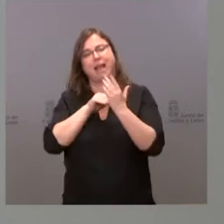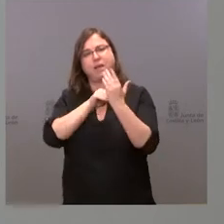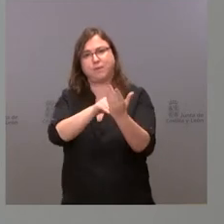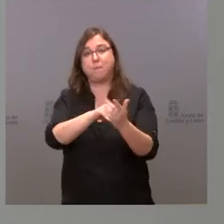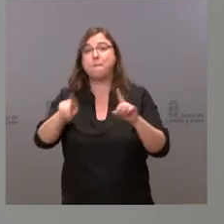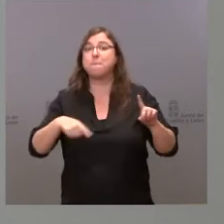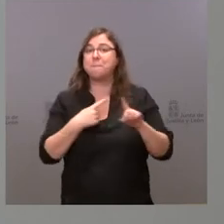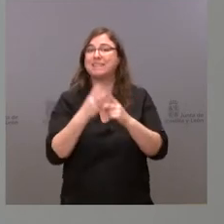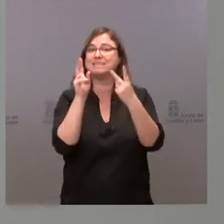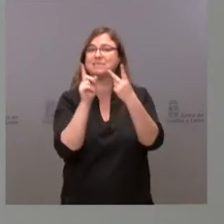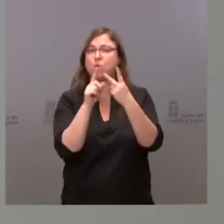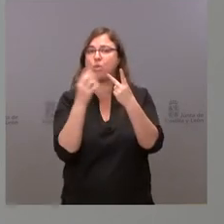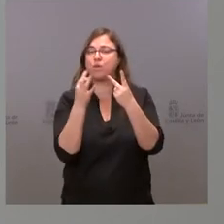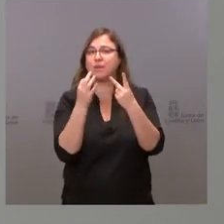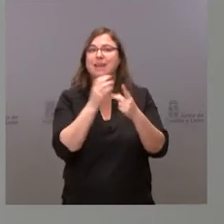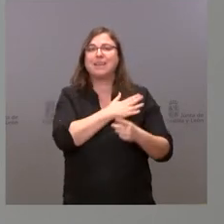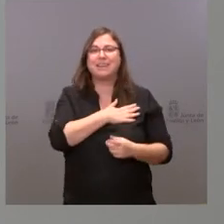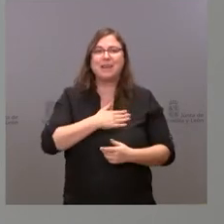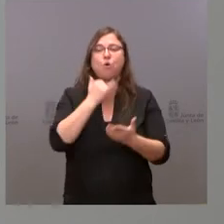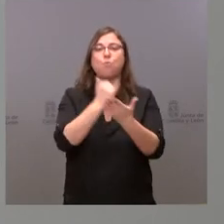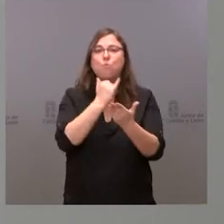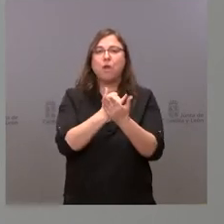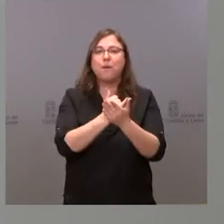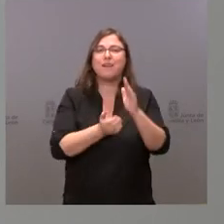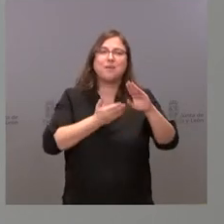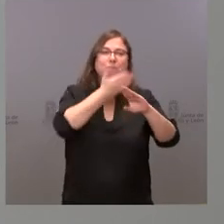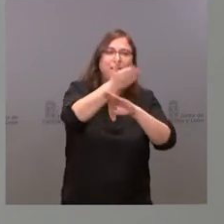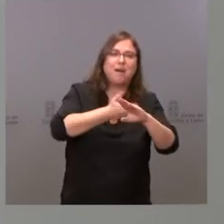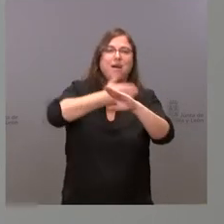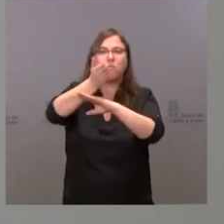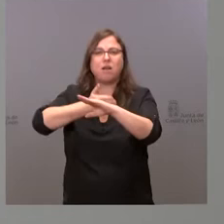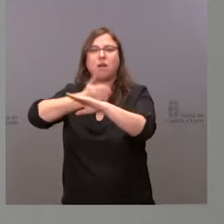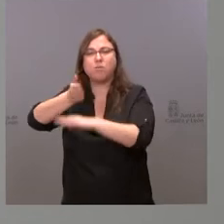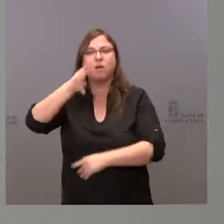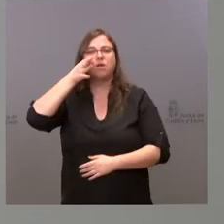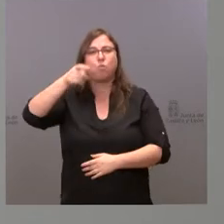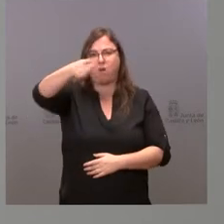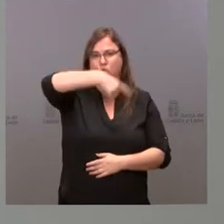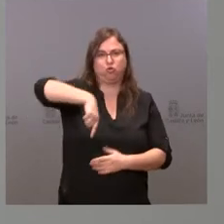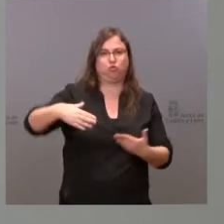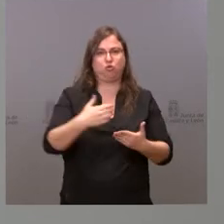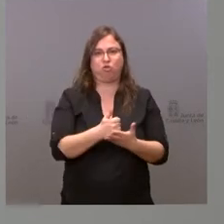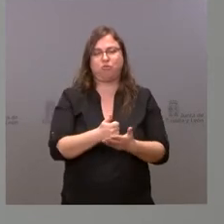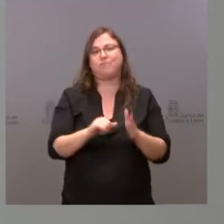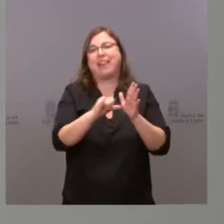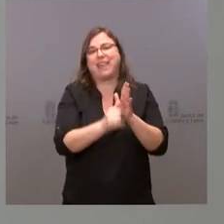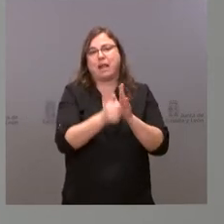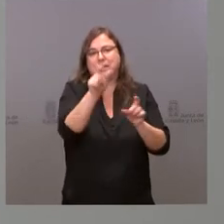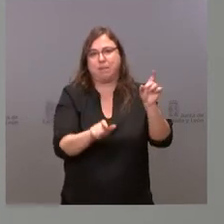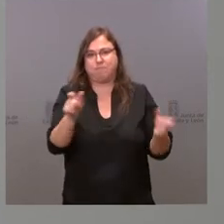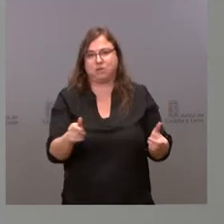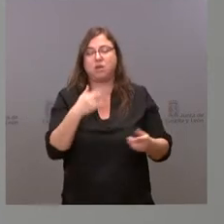acercar la realización de antígenos lo más posible a la población generalistas estas unidades móviles estarán